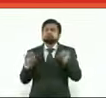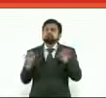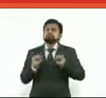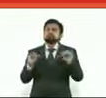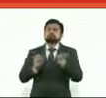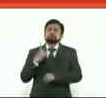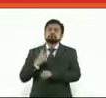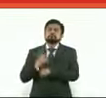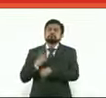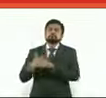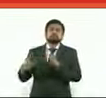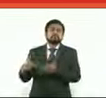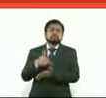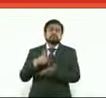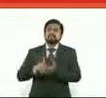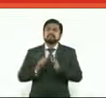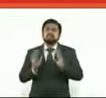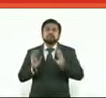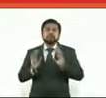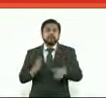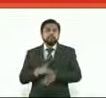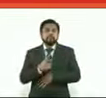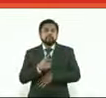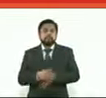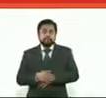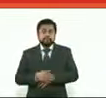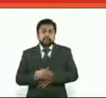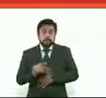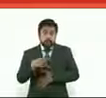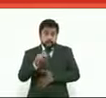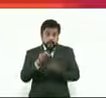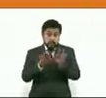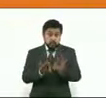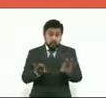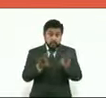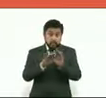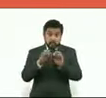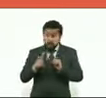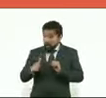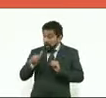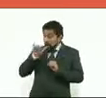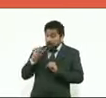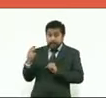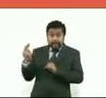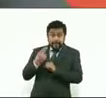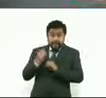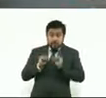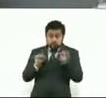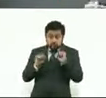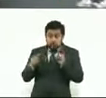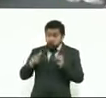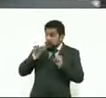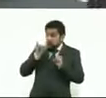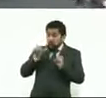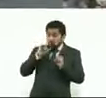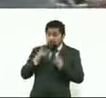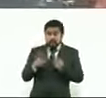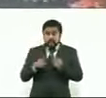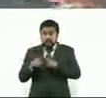que es importante la hidratación que deben de tener, es por eso que se deben de ir recargando con esas bebidas que tenemos ahí, como el agua, el Gatorade,